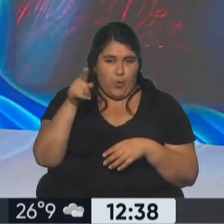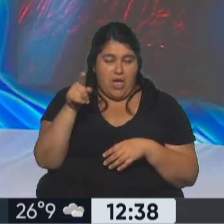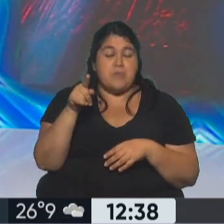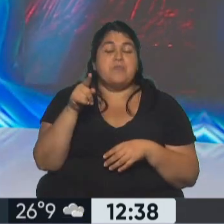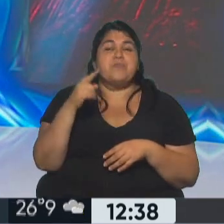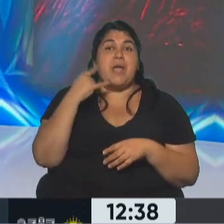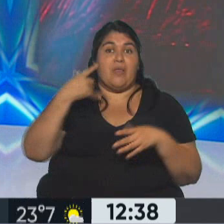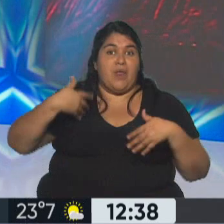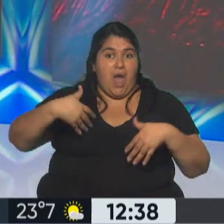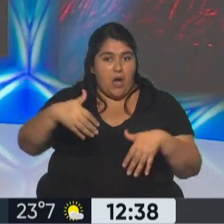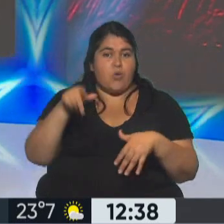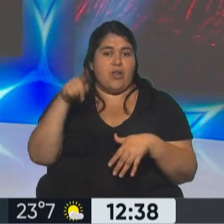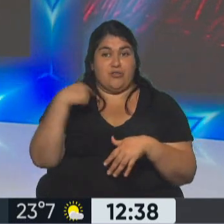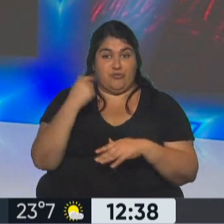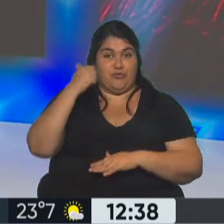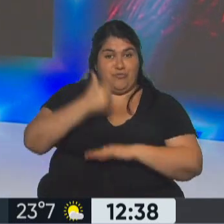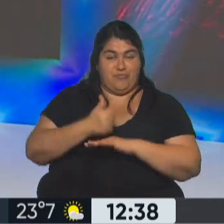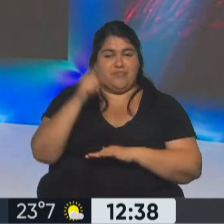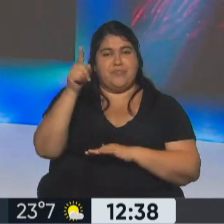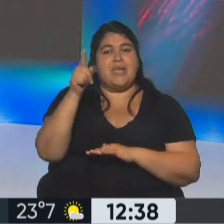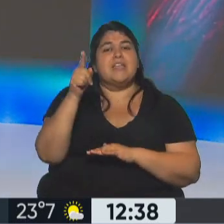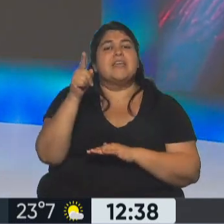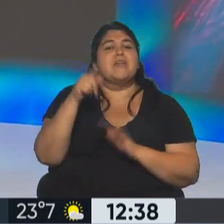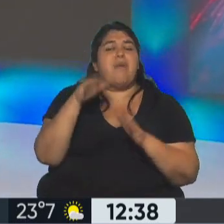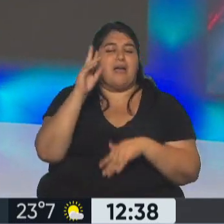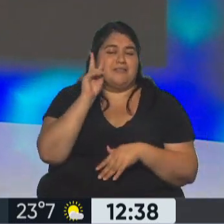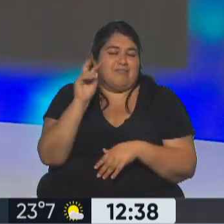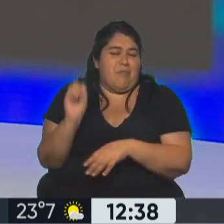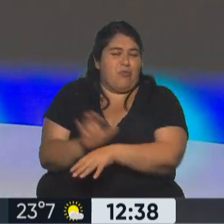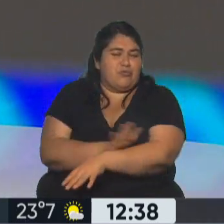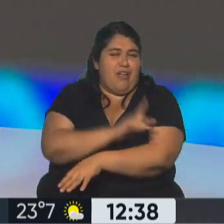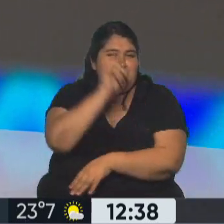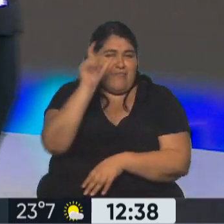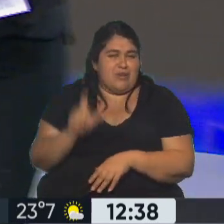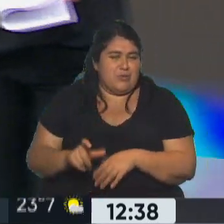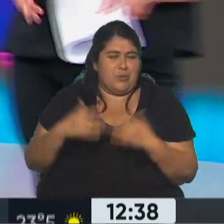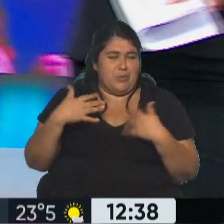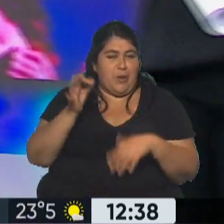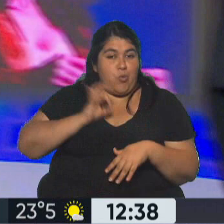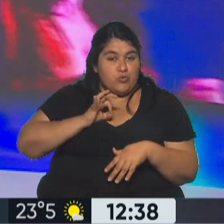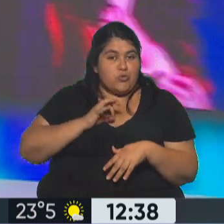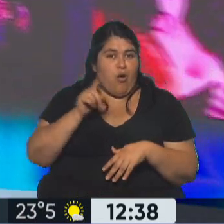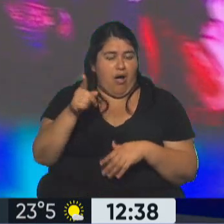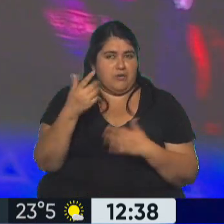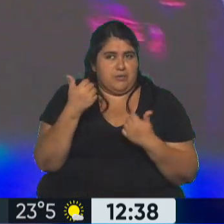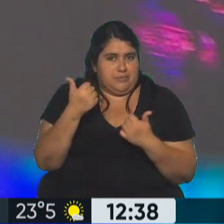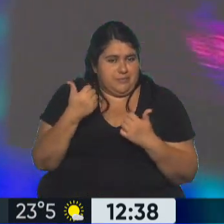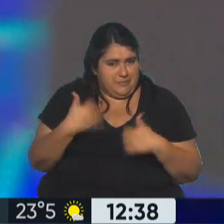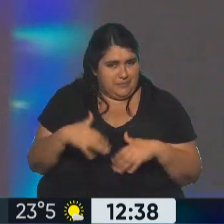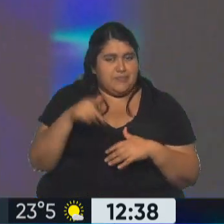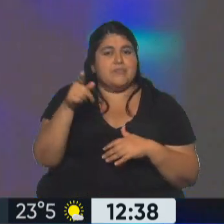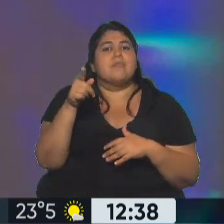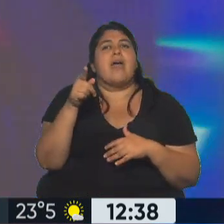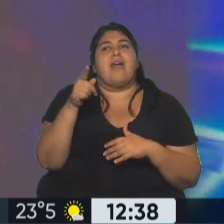City Roxy. Allí estuvimos con ese emocionante personaje que tiene tantos años ya, se metió para no